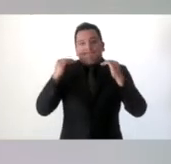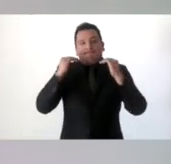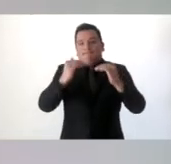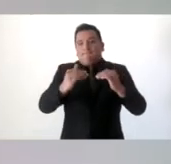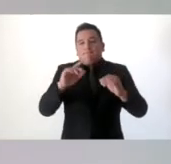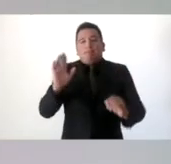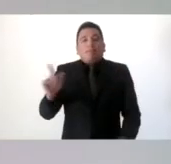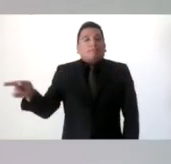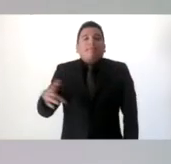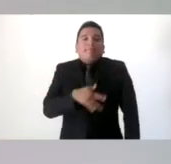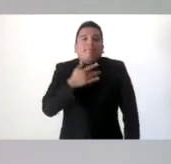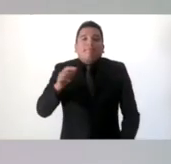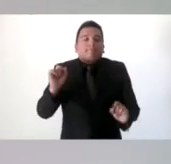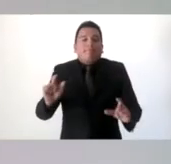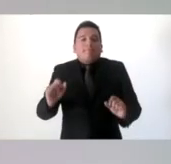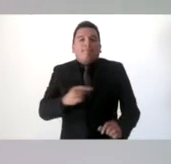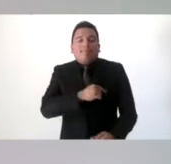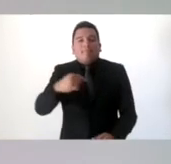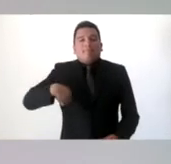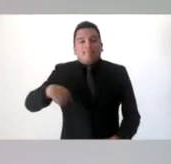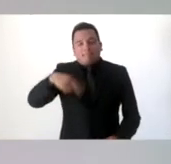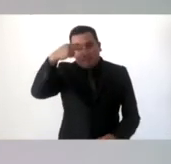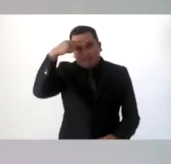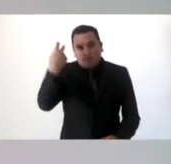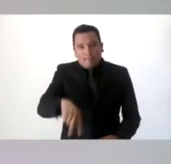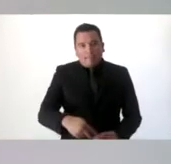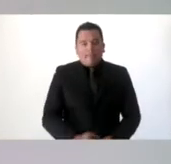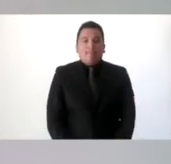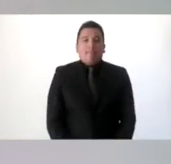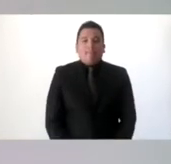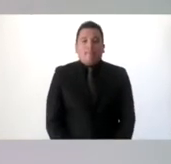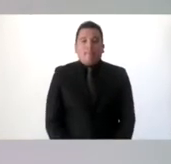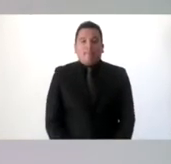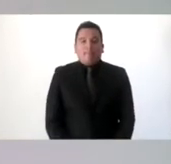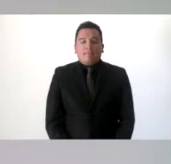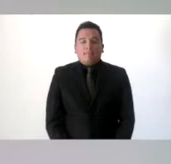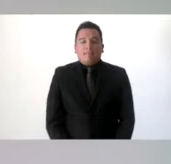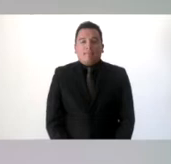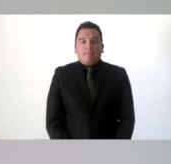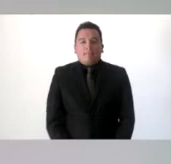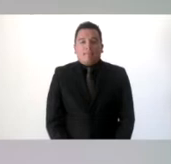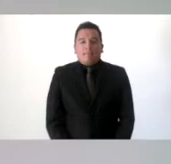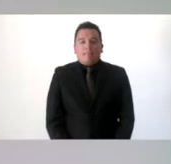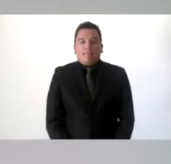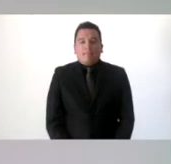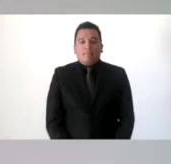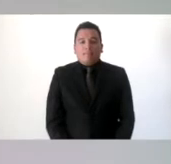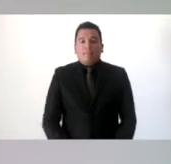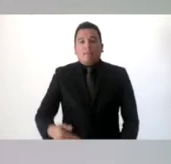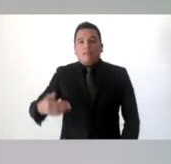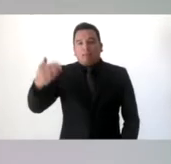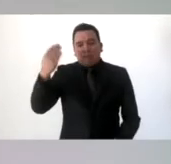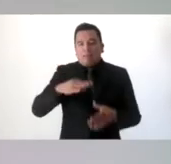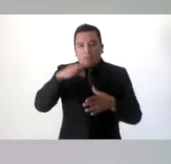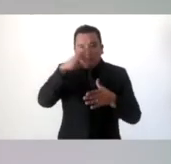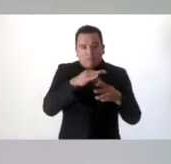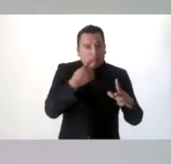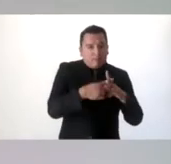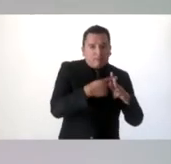pensando la mayoría de los mexicanos, o por lo menos lo que se vio reflejado en los resultados de las elecciones del año